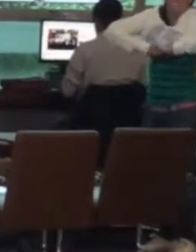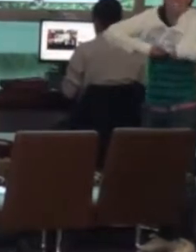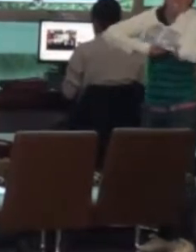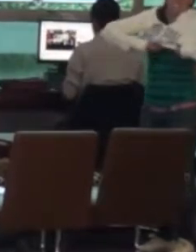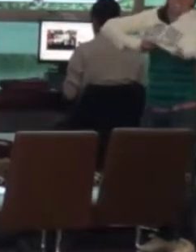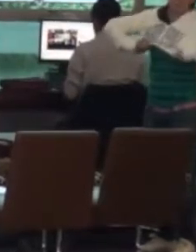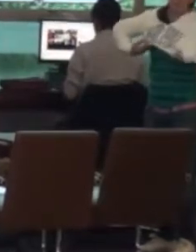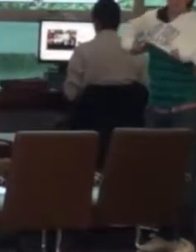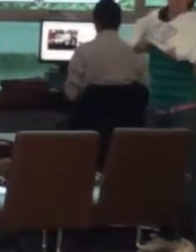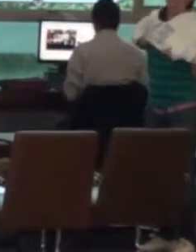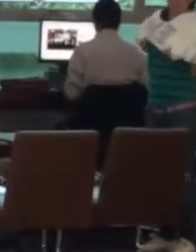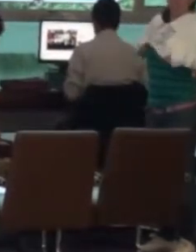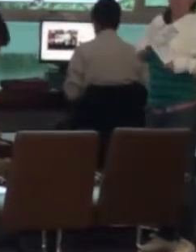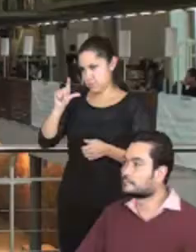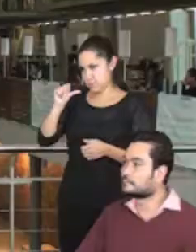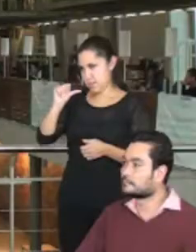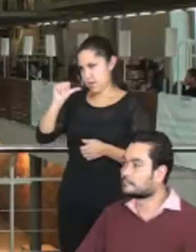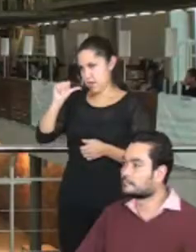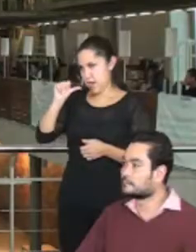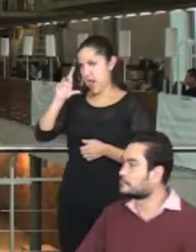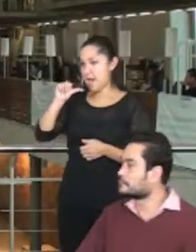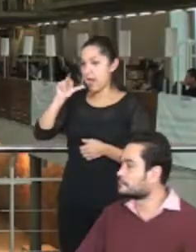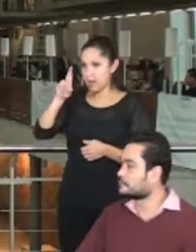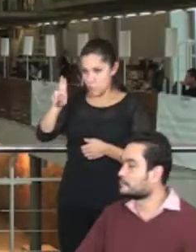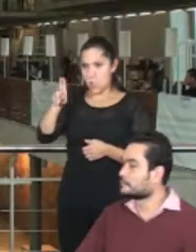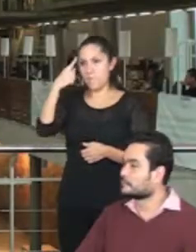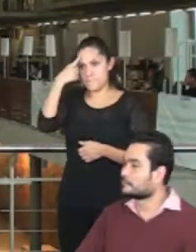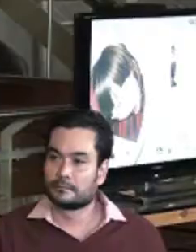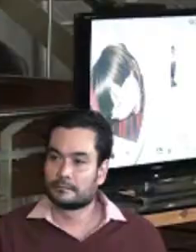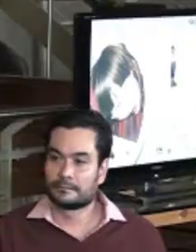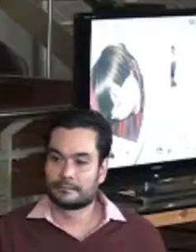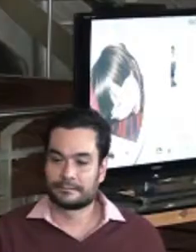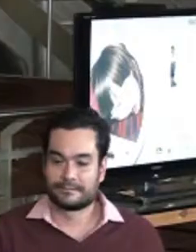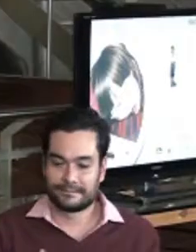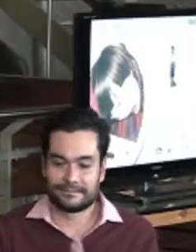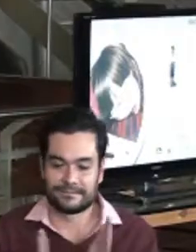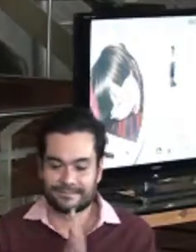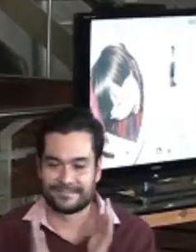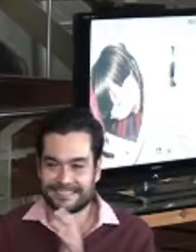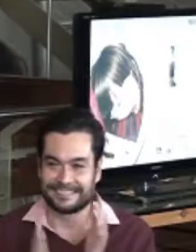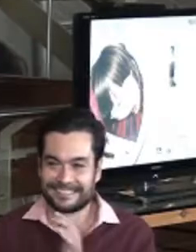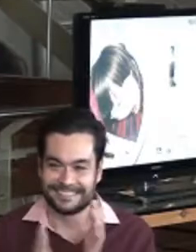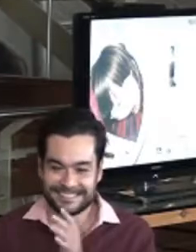necesidades especiales muy bienvenida a alicia muchísimas gracias